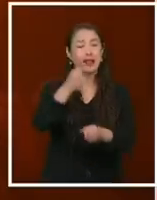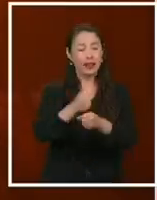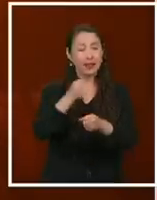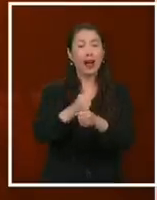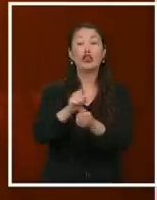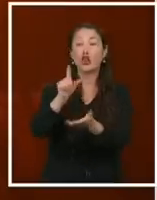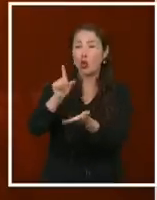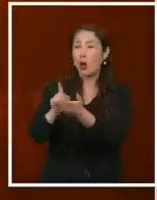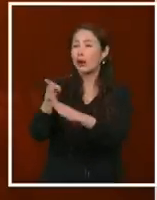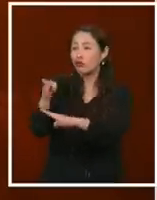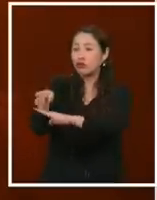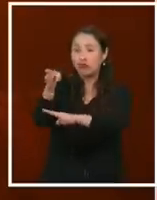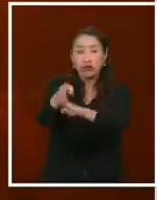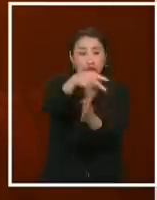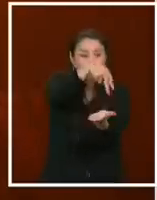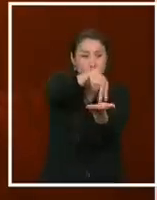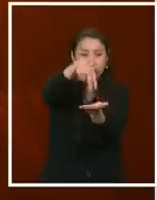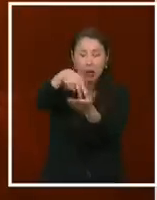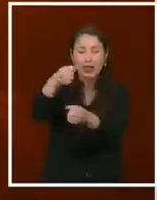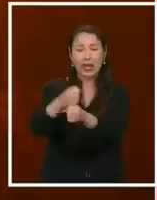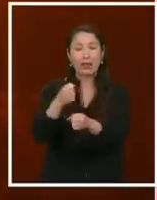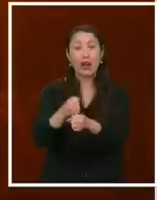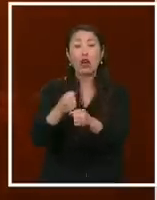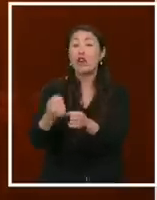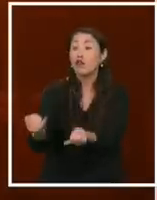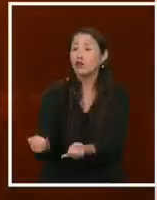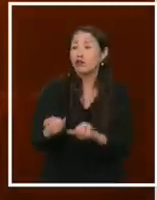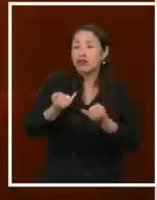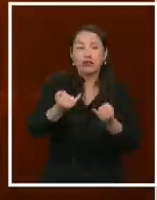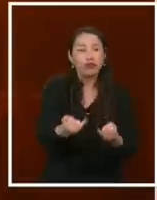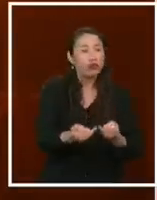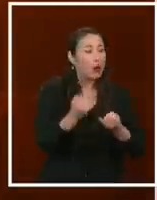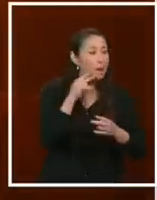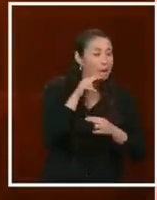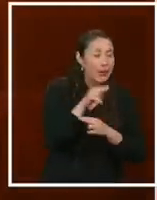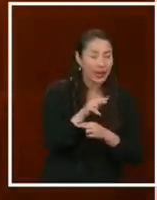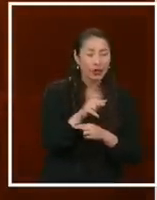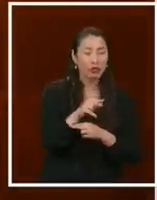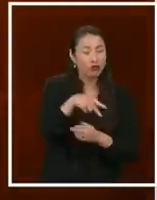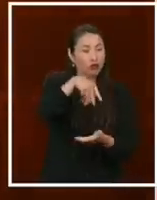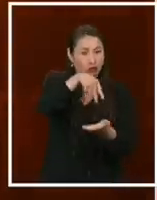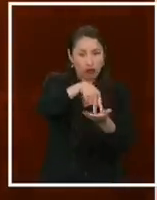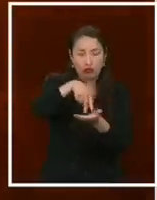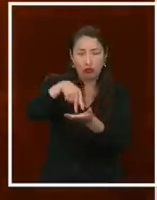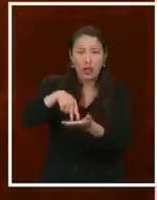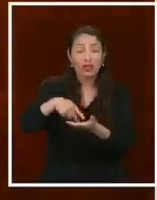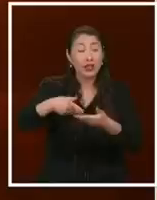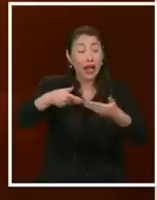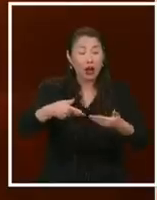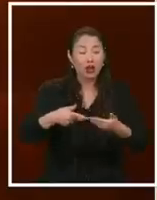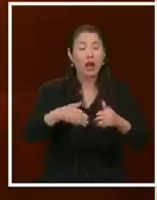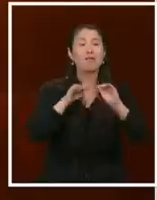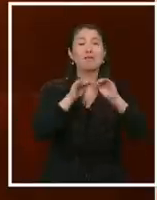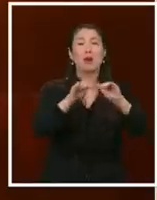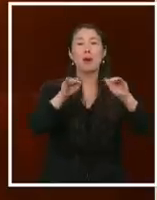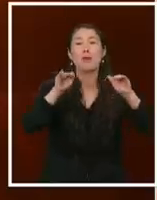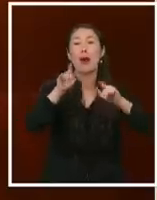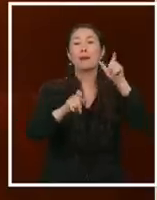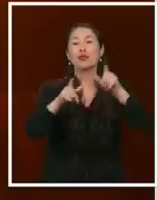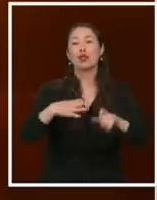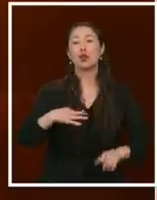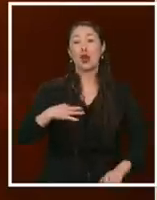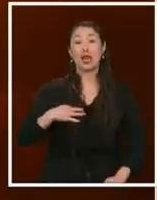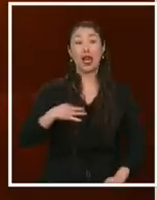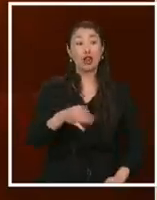terreno, estamos levantando la información que corresponda y por tanto quedarnos con el llamado a la ciudadanía a seguir